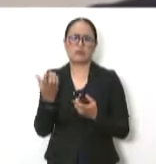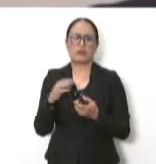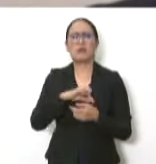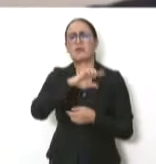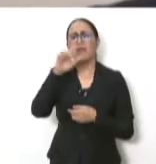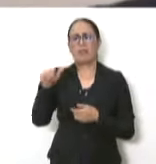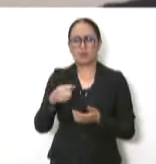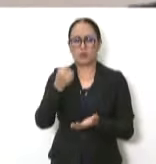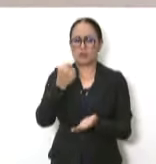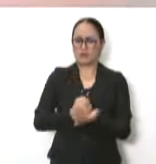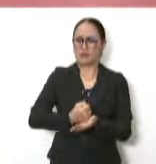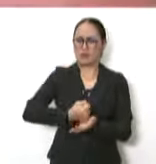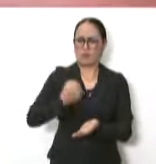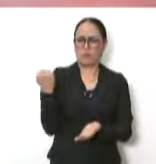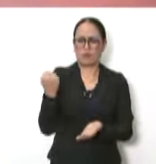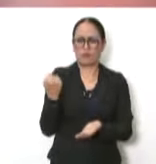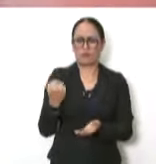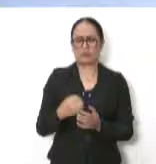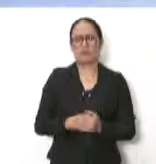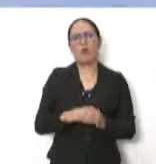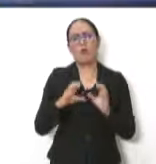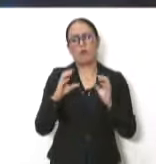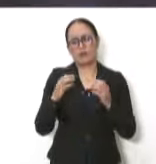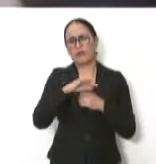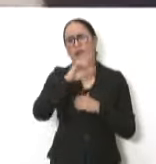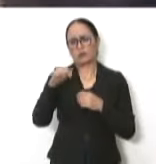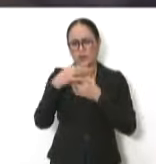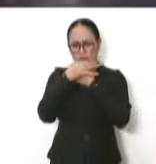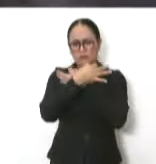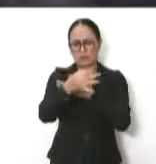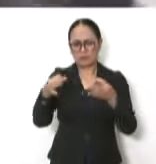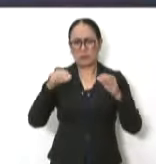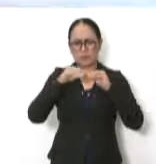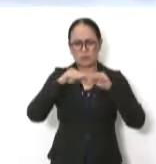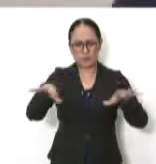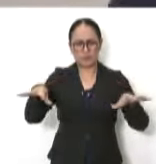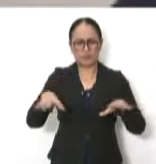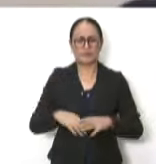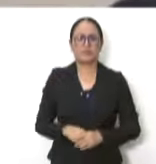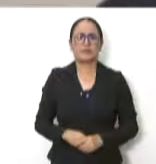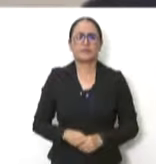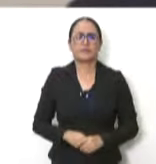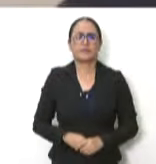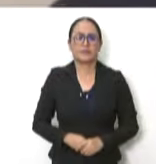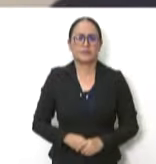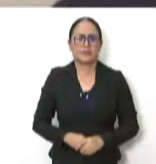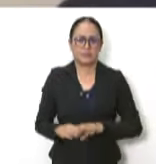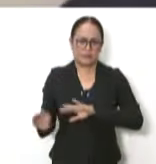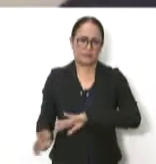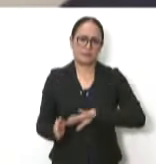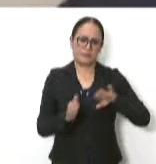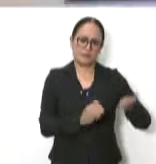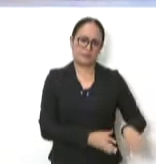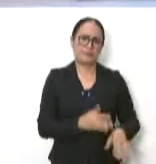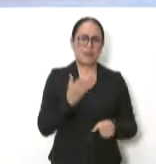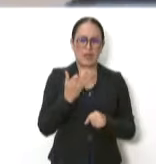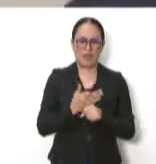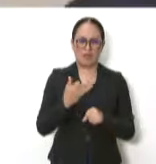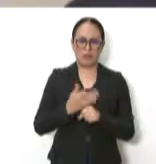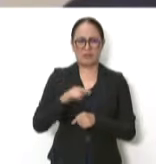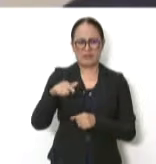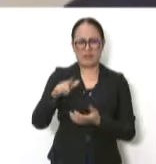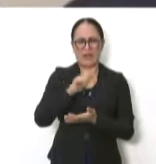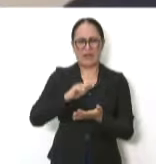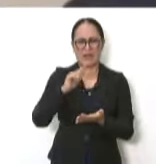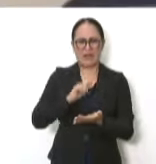su aprobación y publicación. Bueno, ya por lo que se refiere a lo que estamos discutiendo hoy, la ley